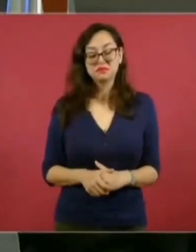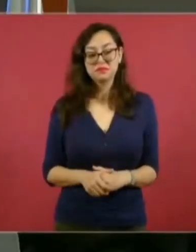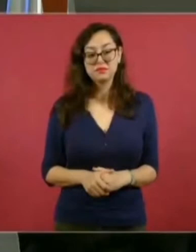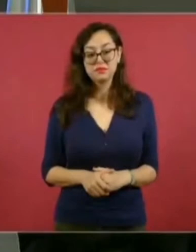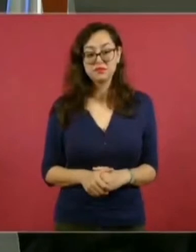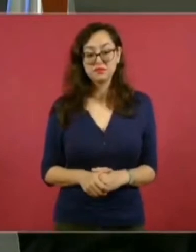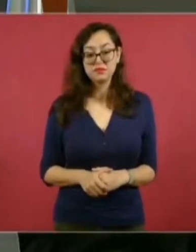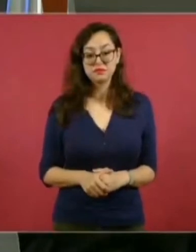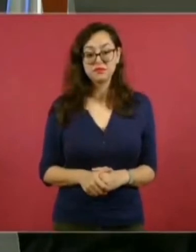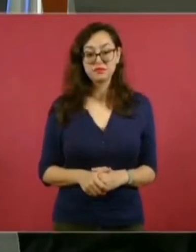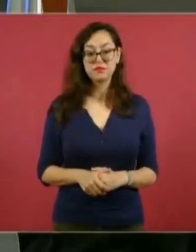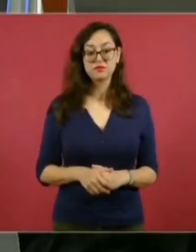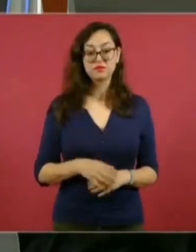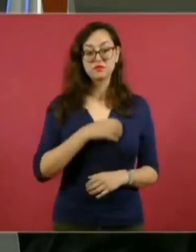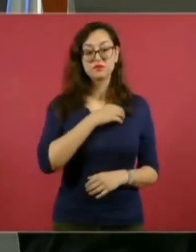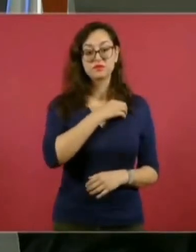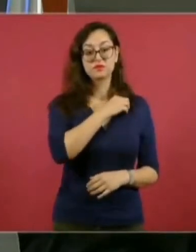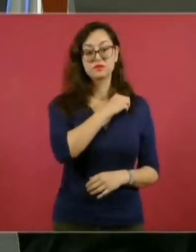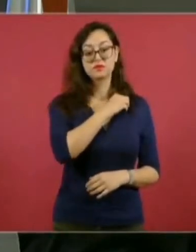Bueno, cuando sale